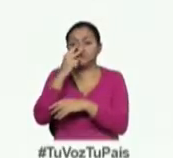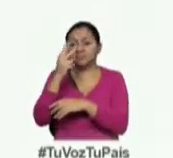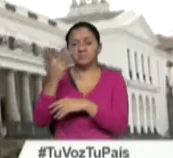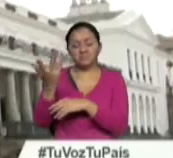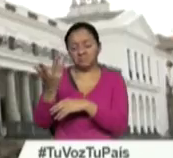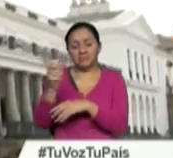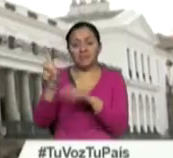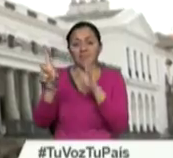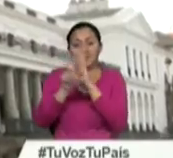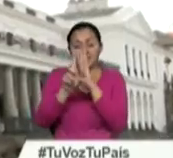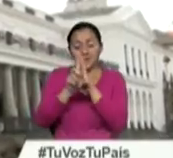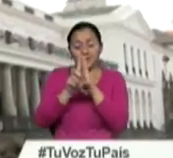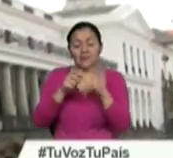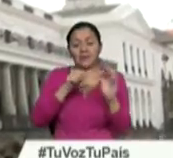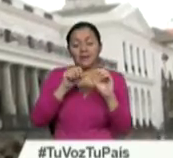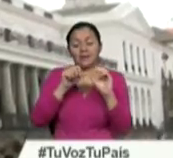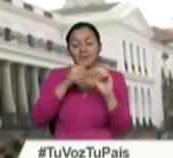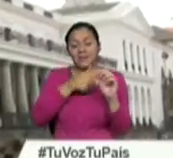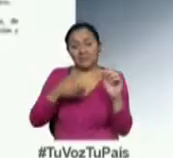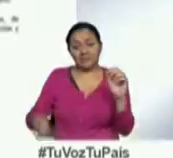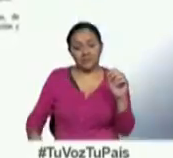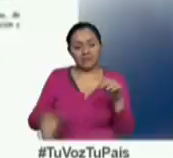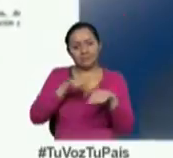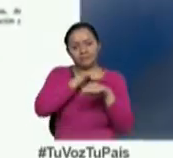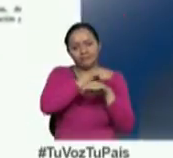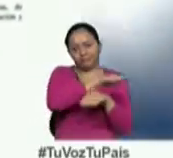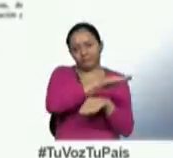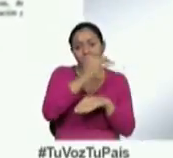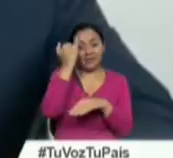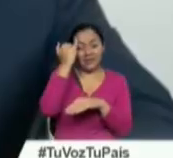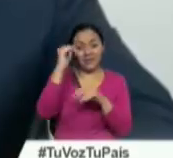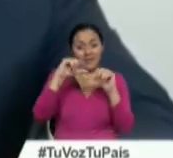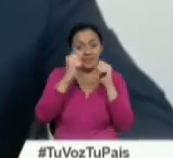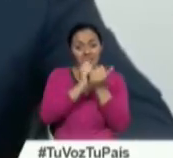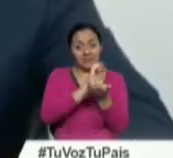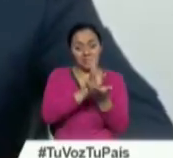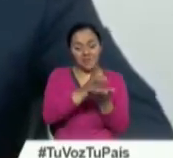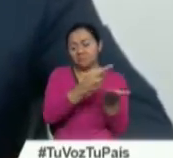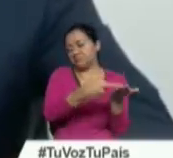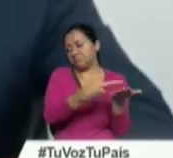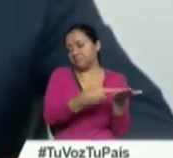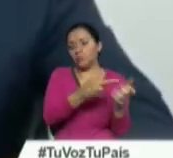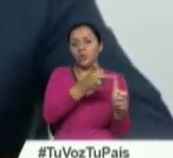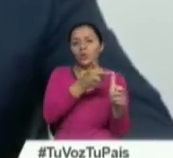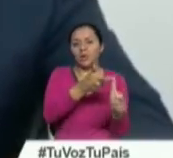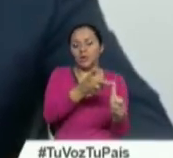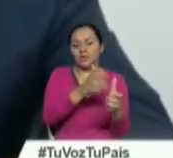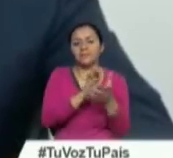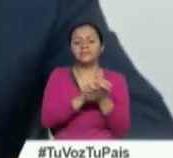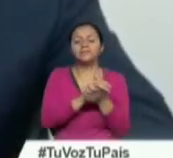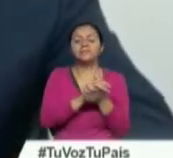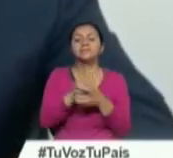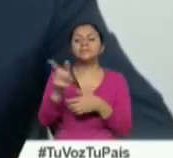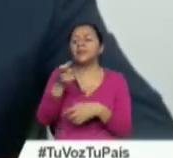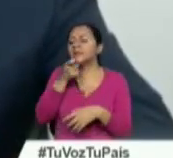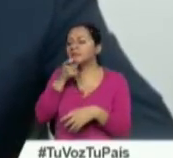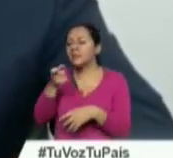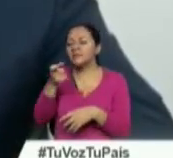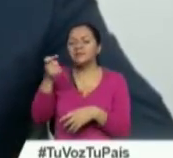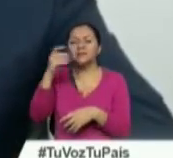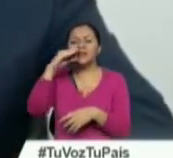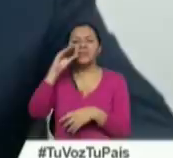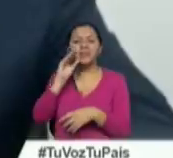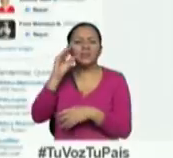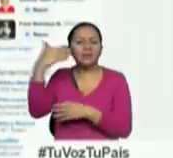el Ejecutivo a la Asamblea Nacional con carácter económico urgente. El jefe de Estado hizo referencia a una entrevista realizada al alcalde de